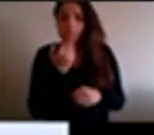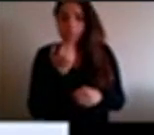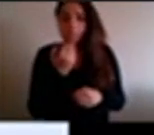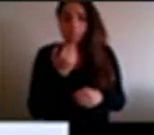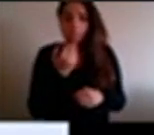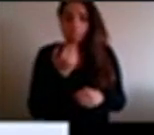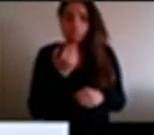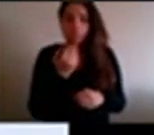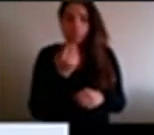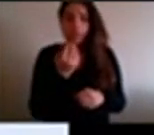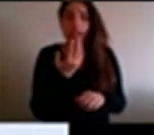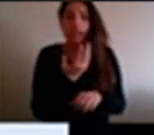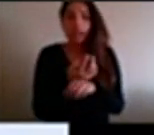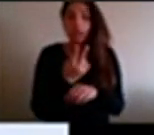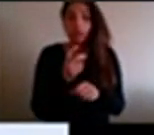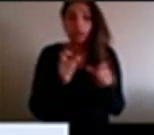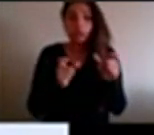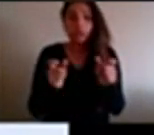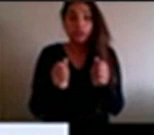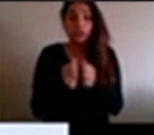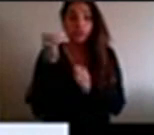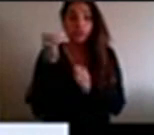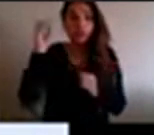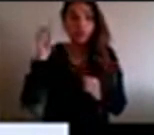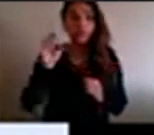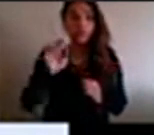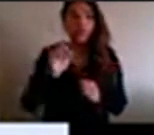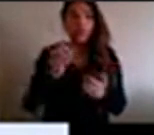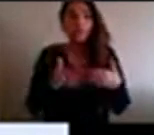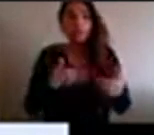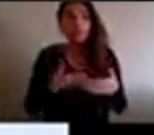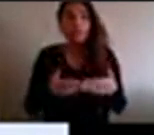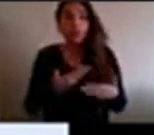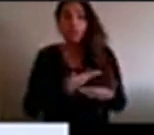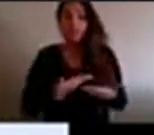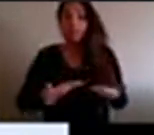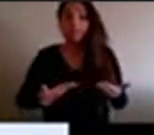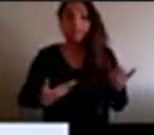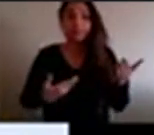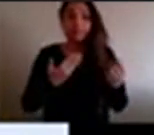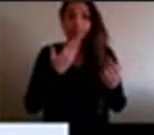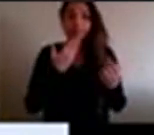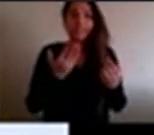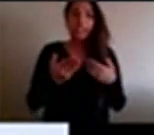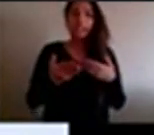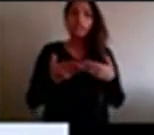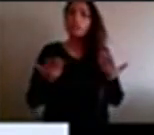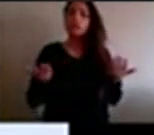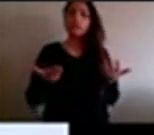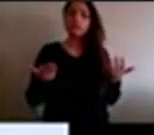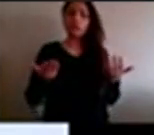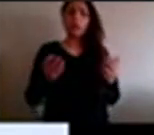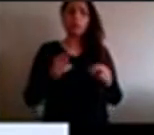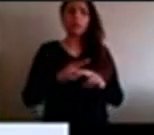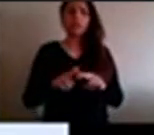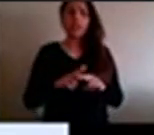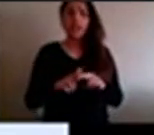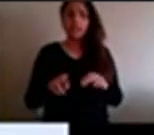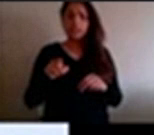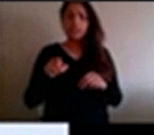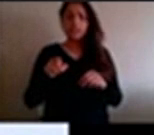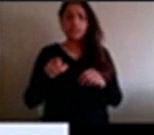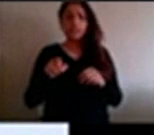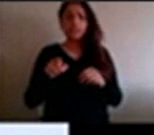discapacidad vinculadas. Siguiente. ¿En qué tipo de nombramientos se vinculan a las personas con discapacidad? En todos los tipos de vinculación